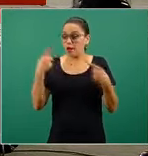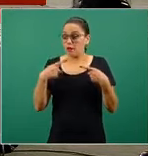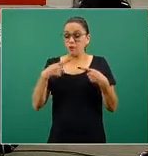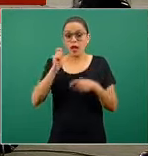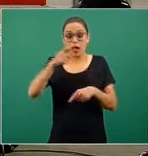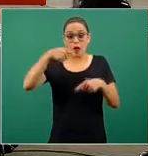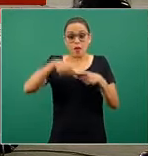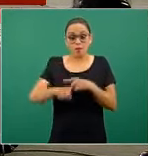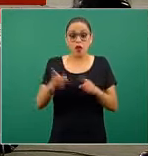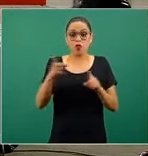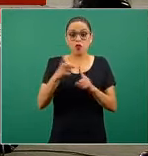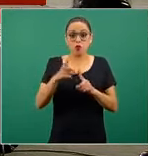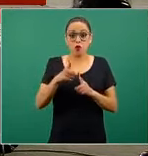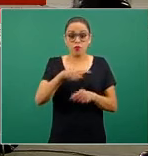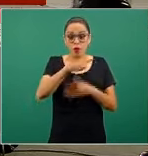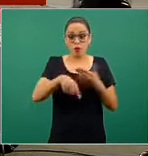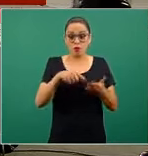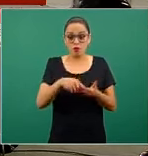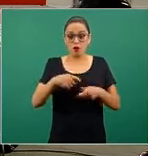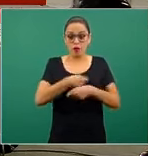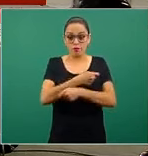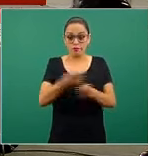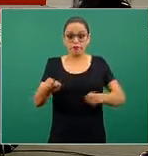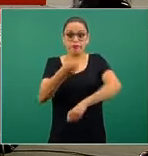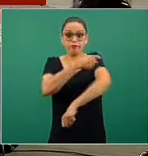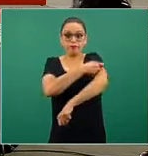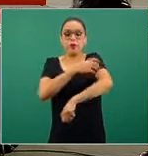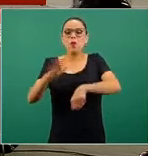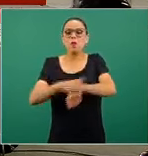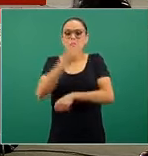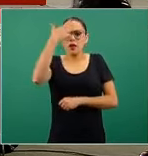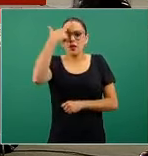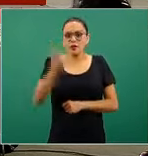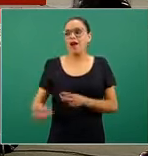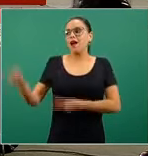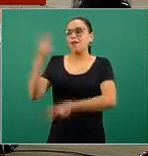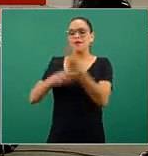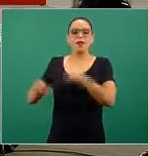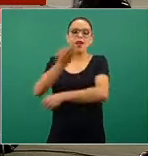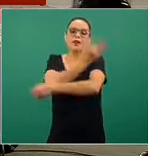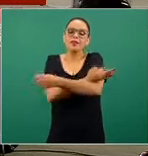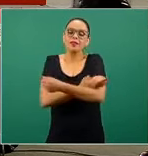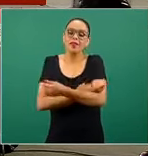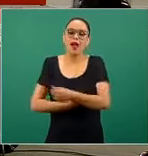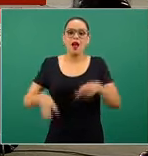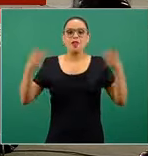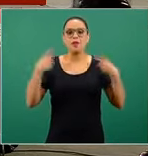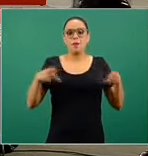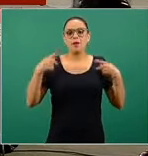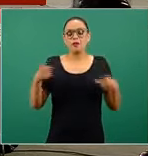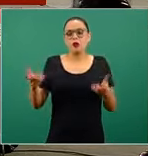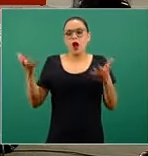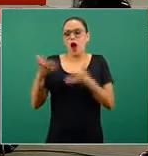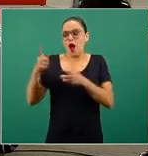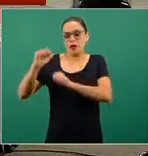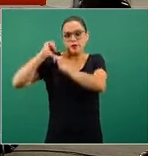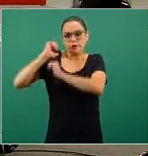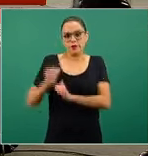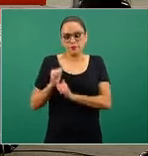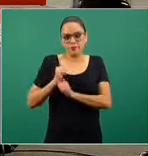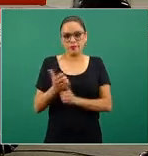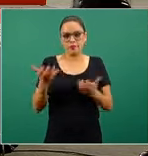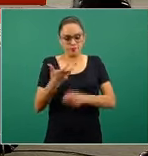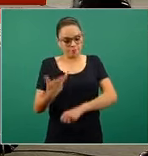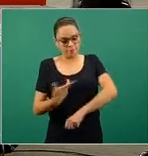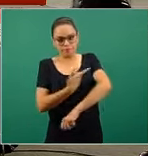los locales fue la llegada tardía del personal vacunador. Recordar que el personal vacunador en su mayoría proviene